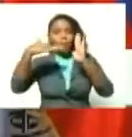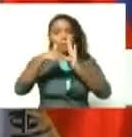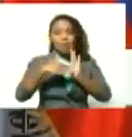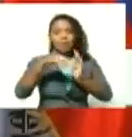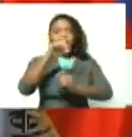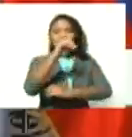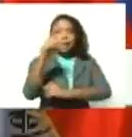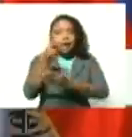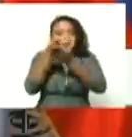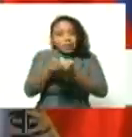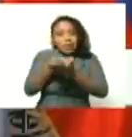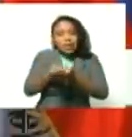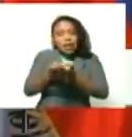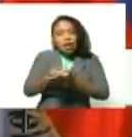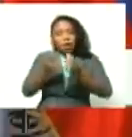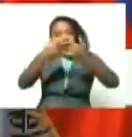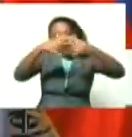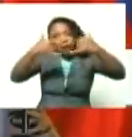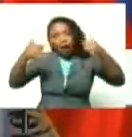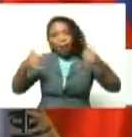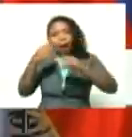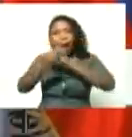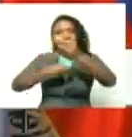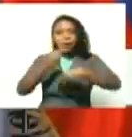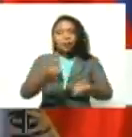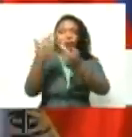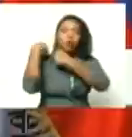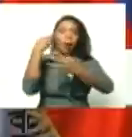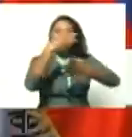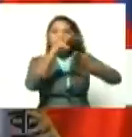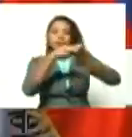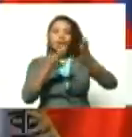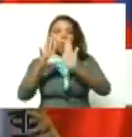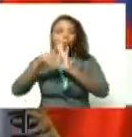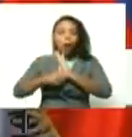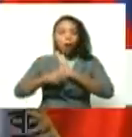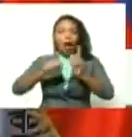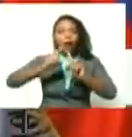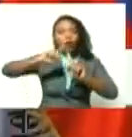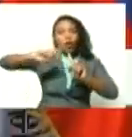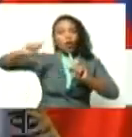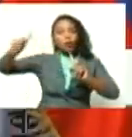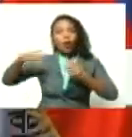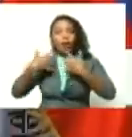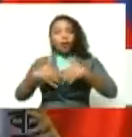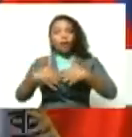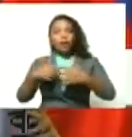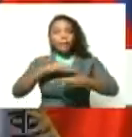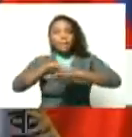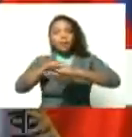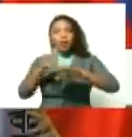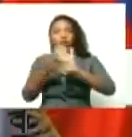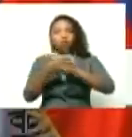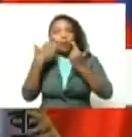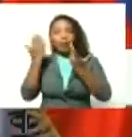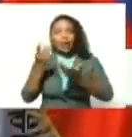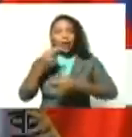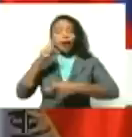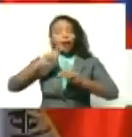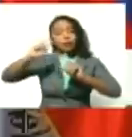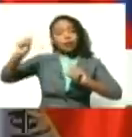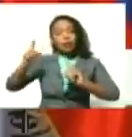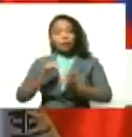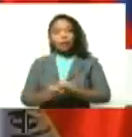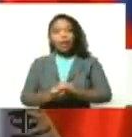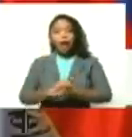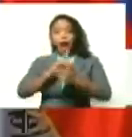9.100 kilogramos de cobre corresponden a material robado a Corpolec. ¿Ve? Allí ya se los decía en el